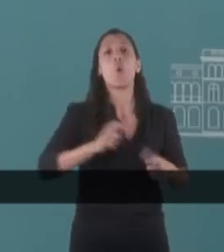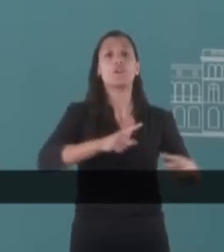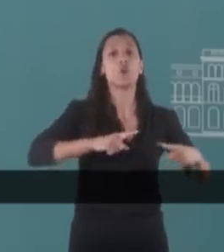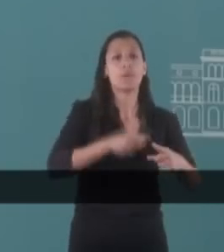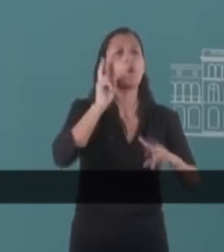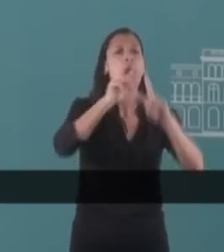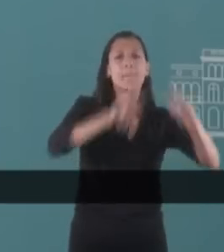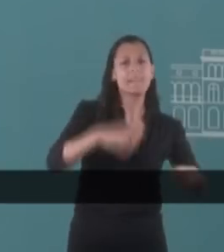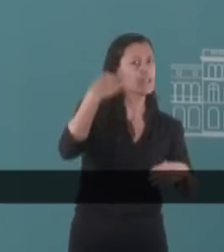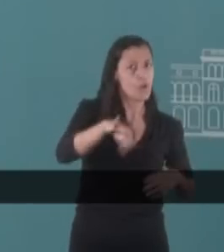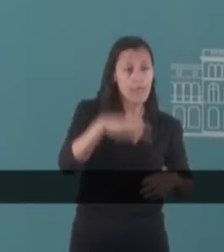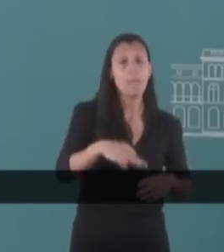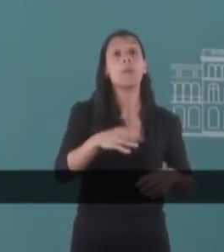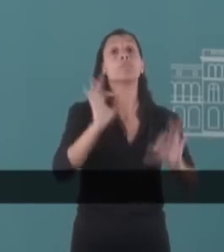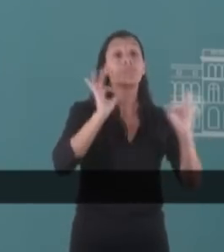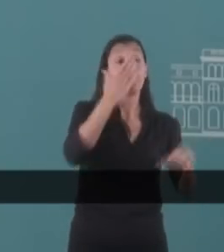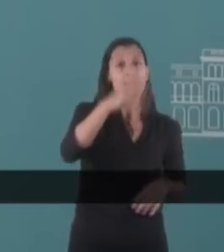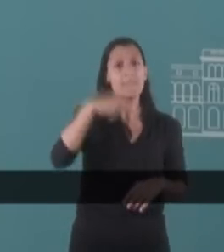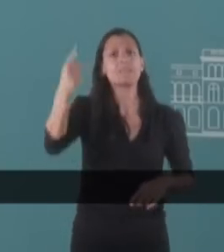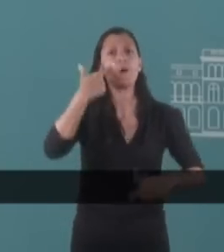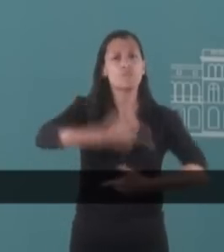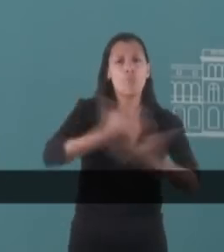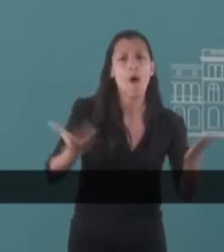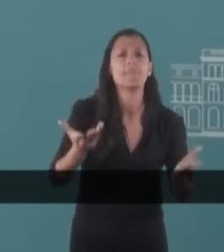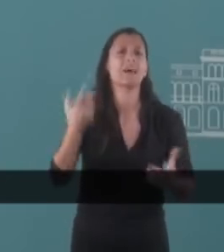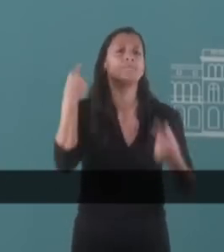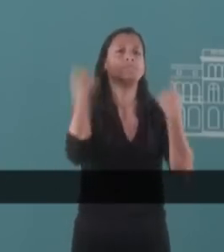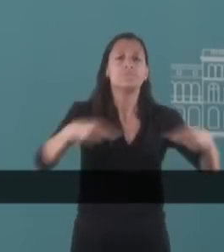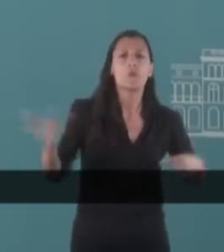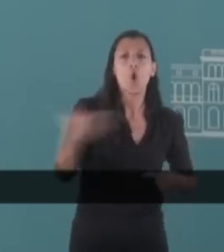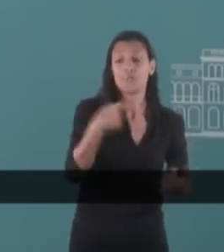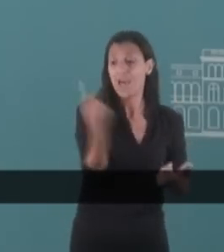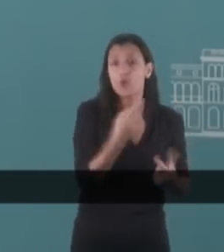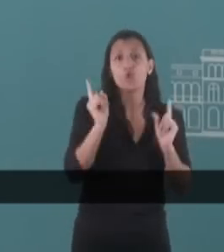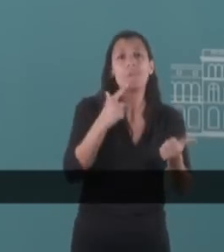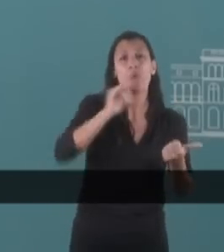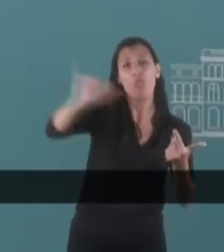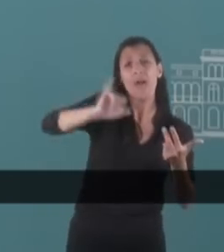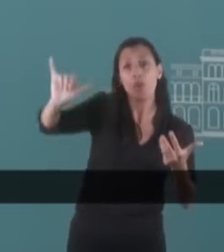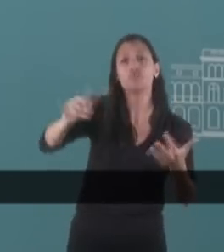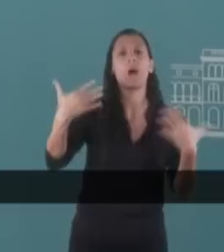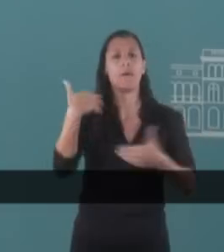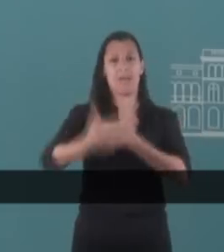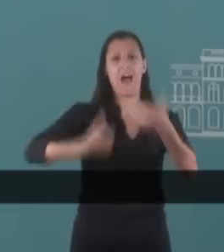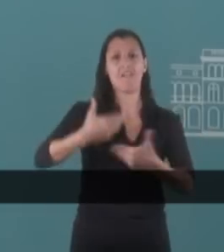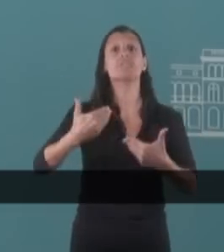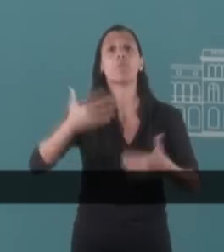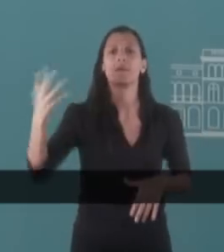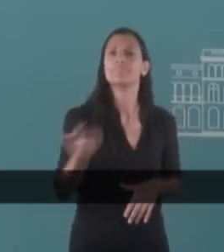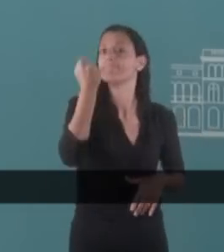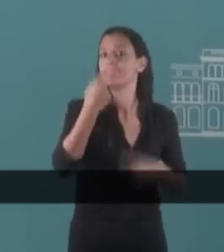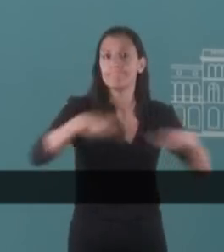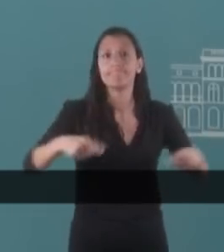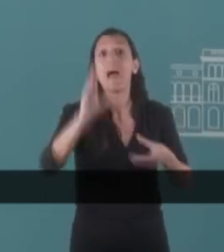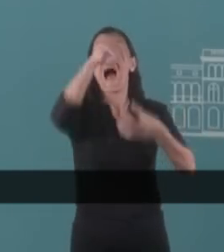que dar, sino que una vez que quede demostrado, allí todo aquello que estamos denunciando podamos avanzar para conseguir los 2 tercios